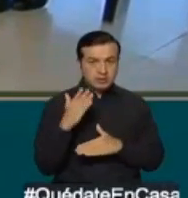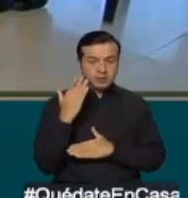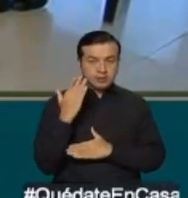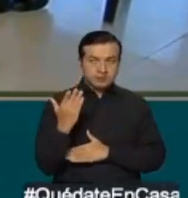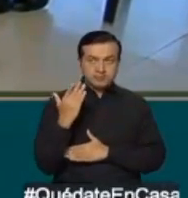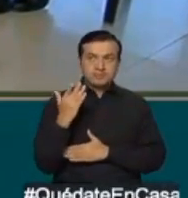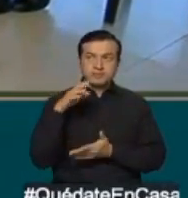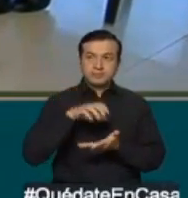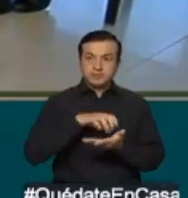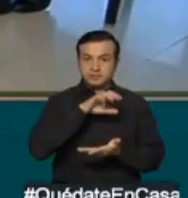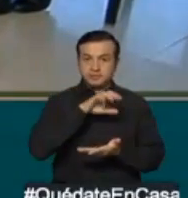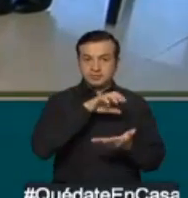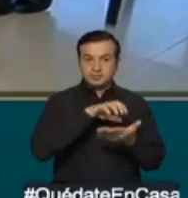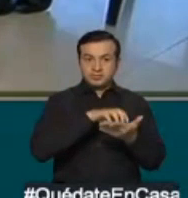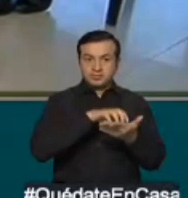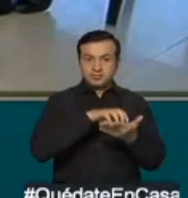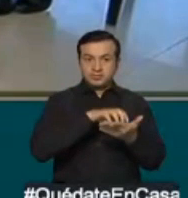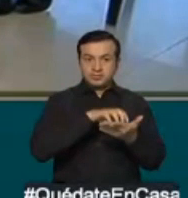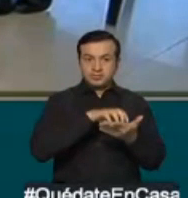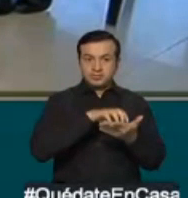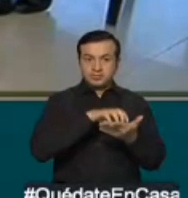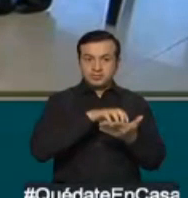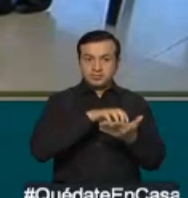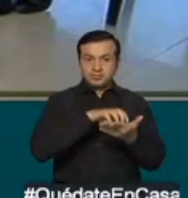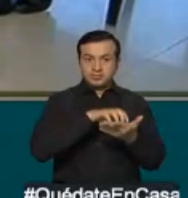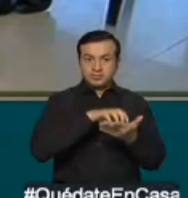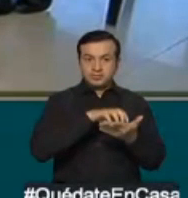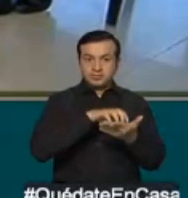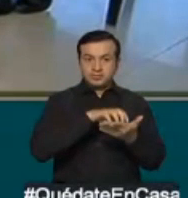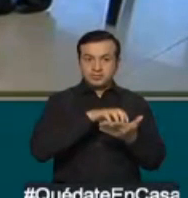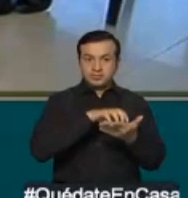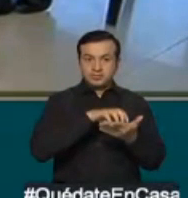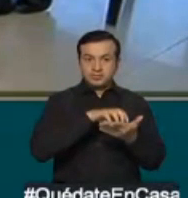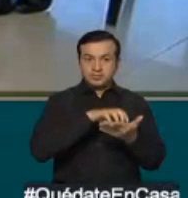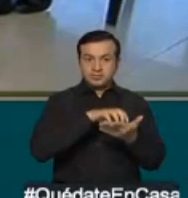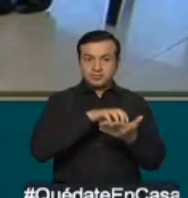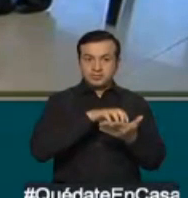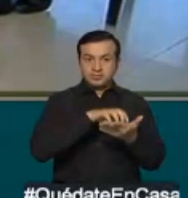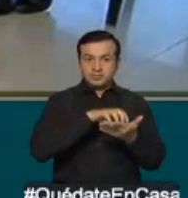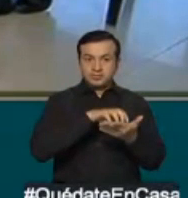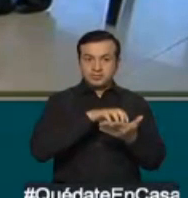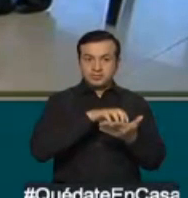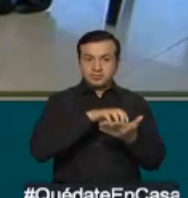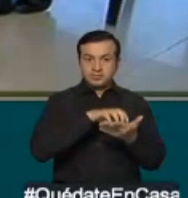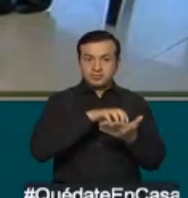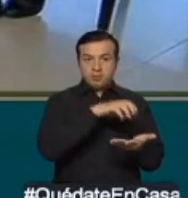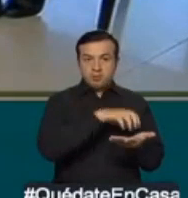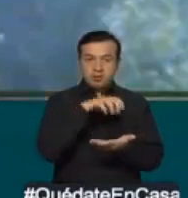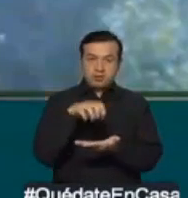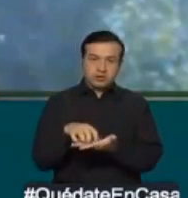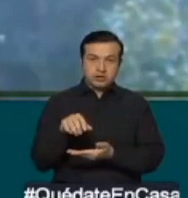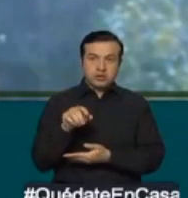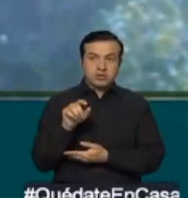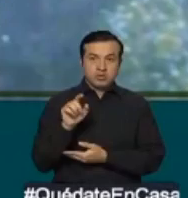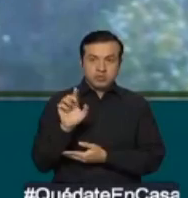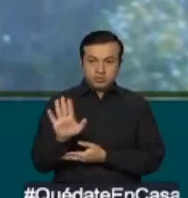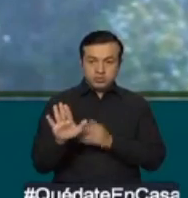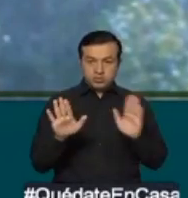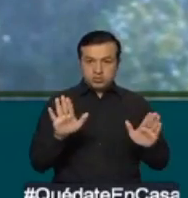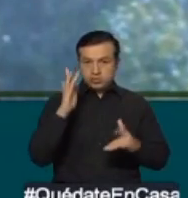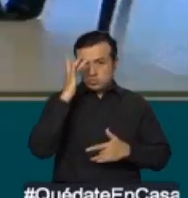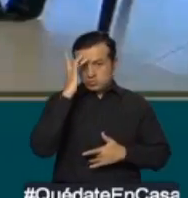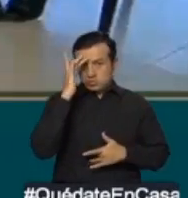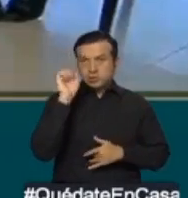las provincias de tungurahua y de cotopaxi se suman a los campos registrados con personas contagiadas por